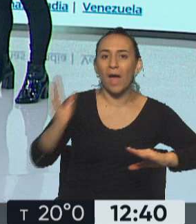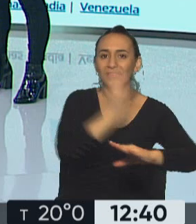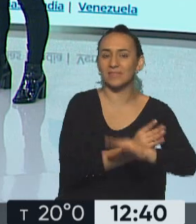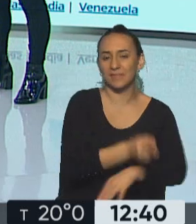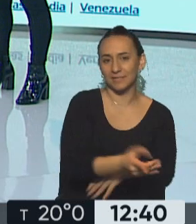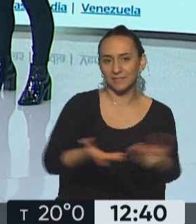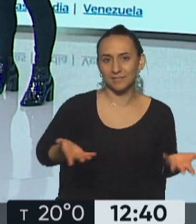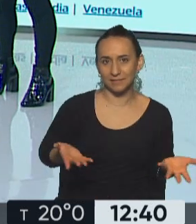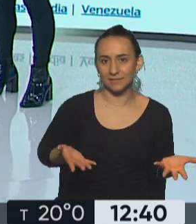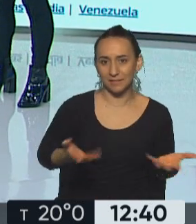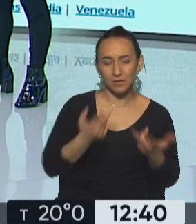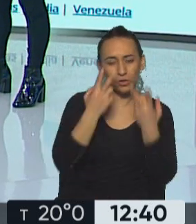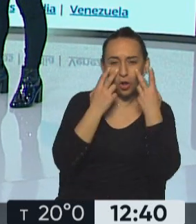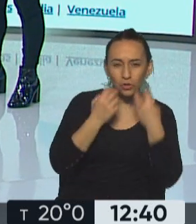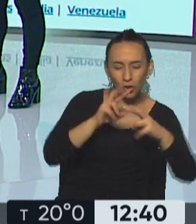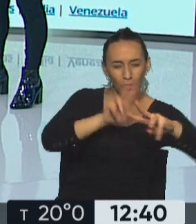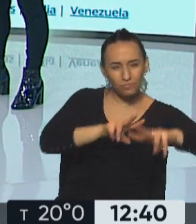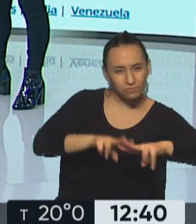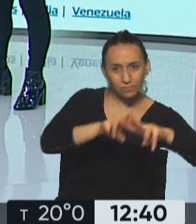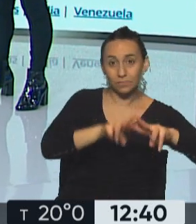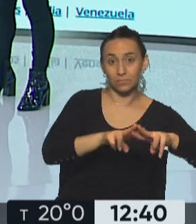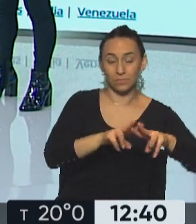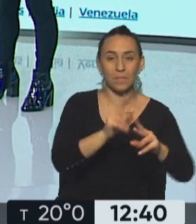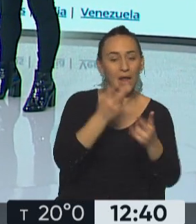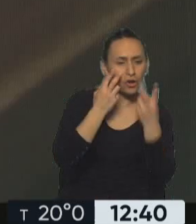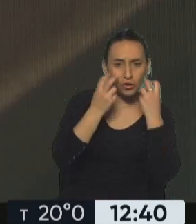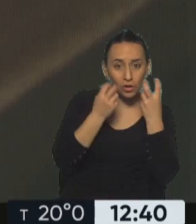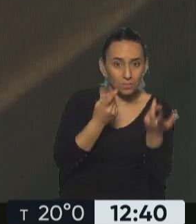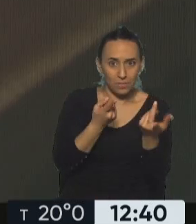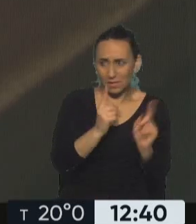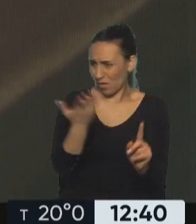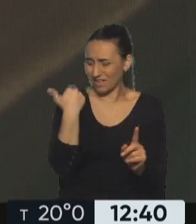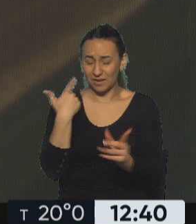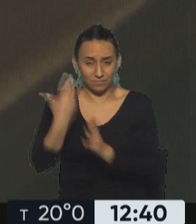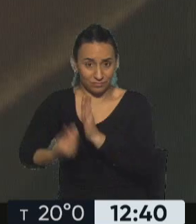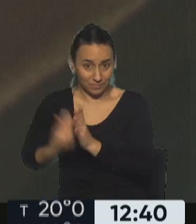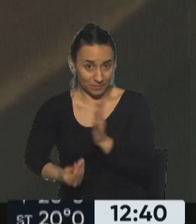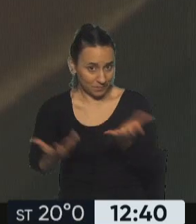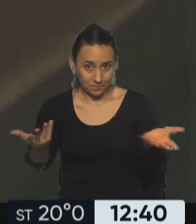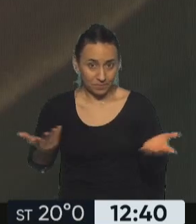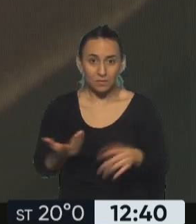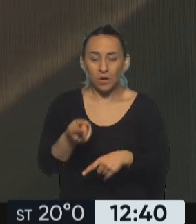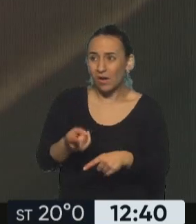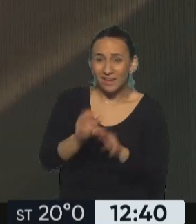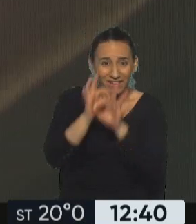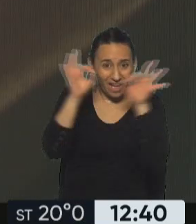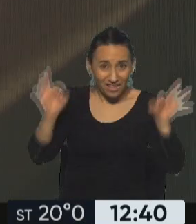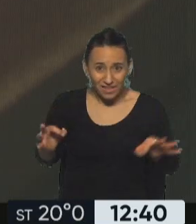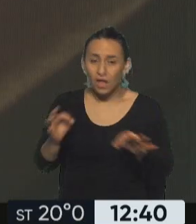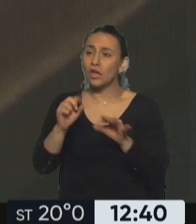ciertas previsiones, ¿no? Para que no pase lo que pasó ayer. Claro, aquí nadie tiene el código fuente, nadie lo pudo analizar. La